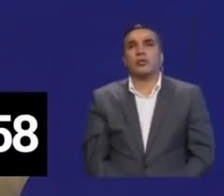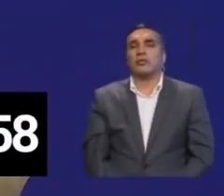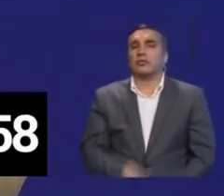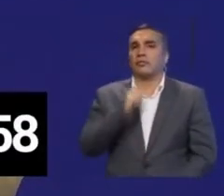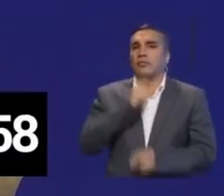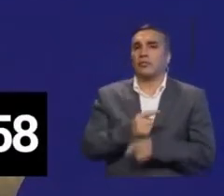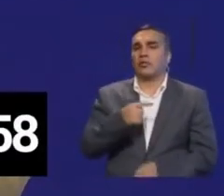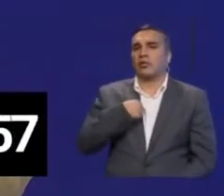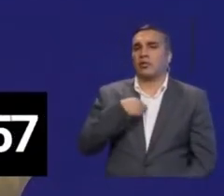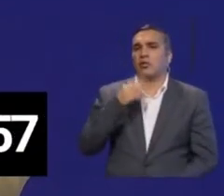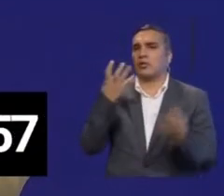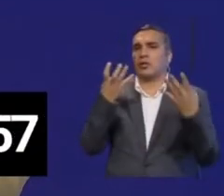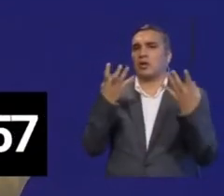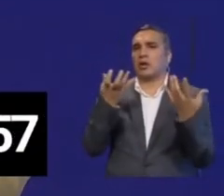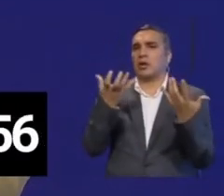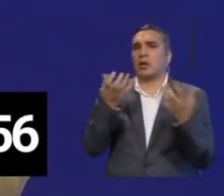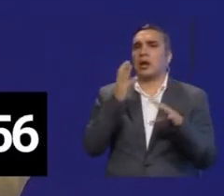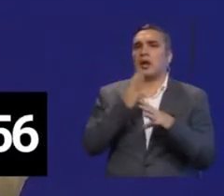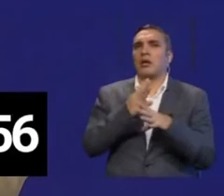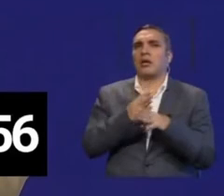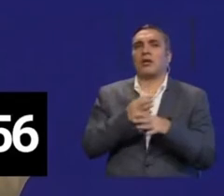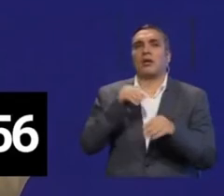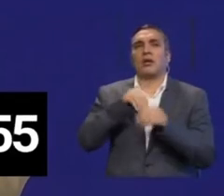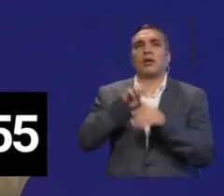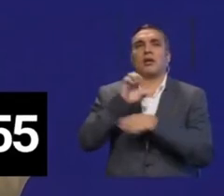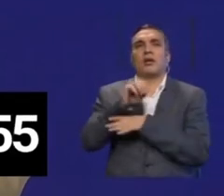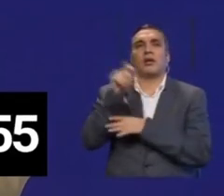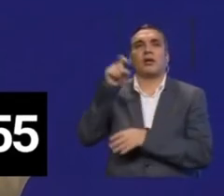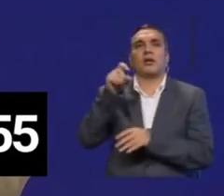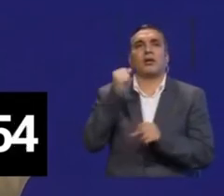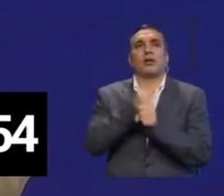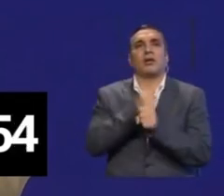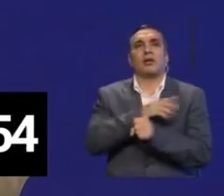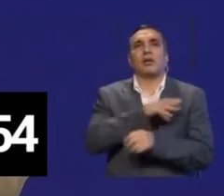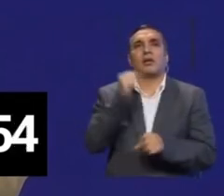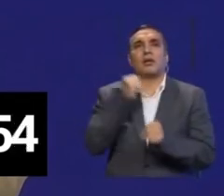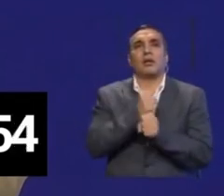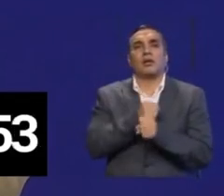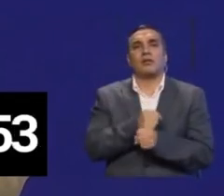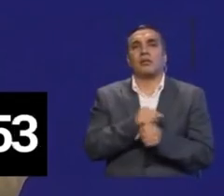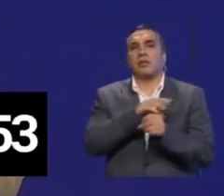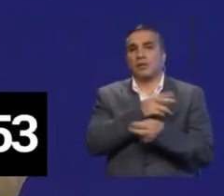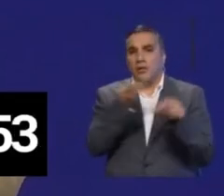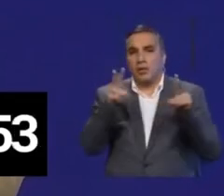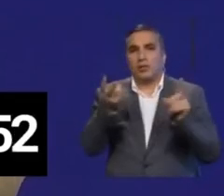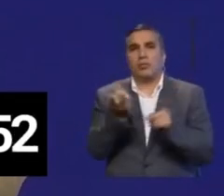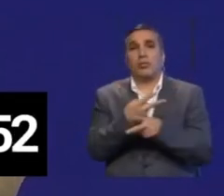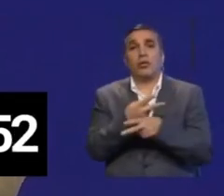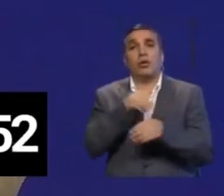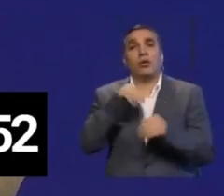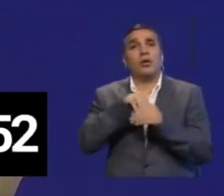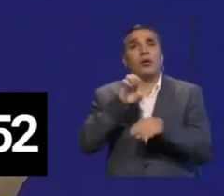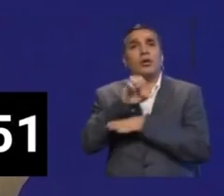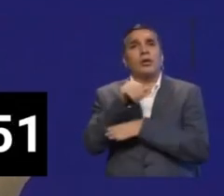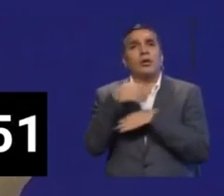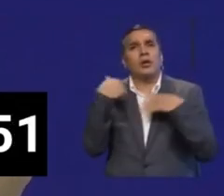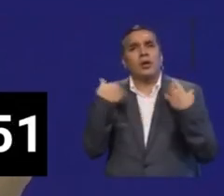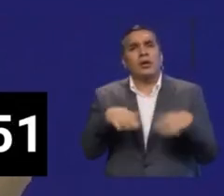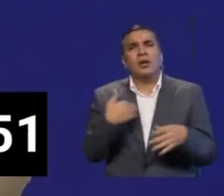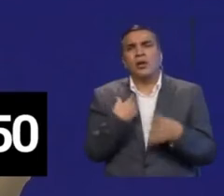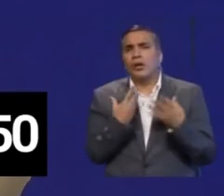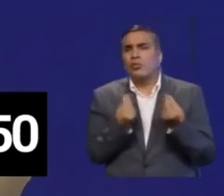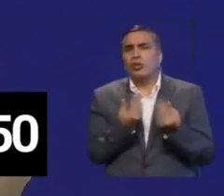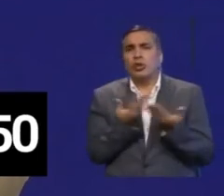Realmente yo quisiera hablar que el Ecuador necesita empleo y trabajo y producción. Este país es riquísimo, tenemos que